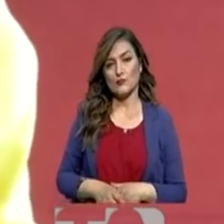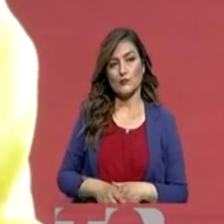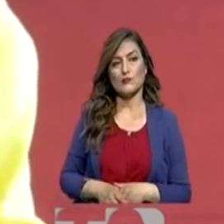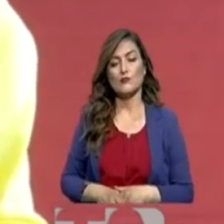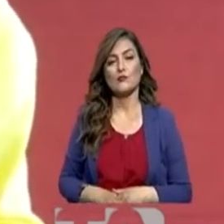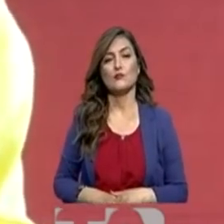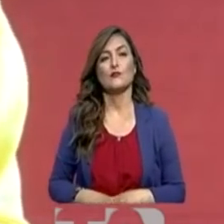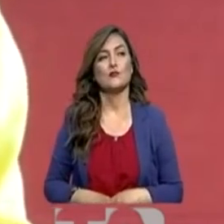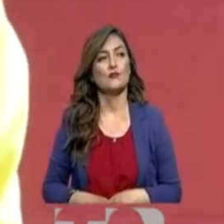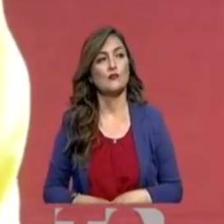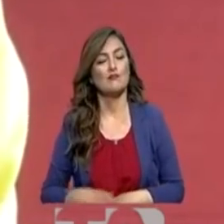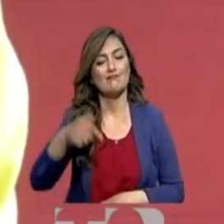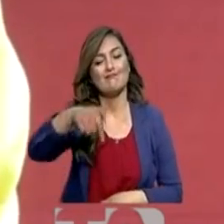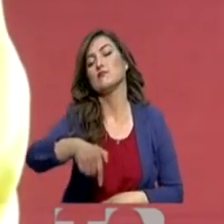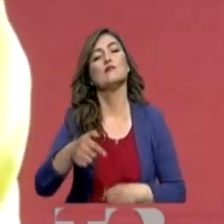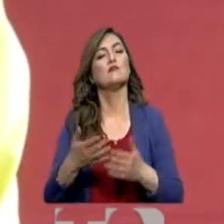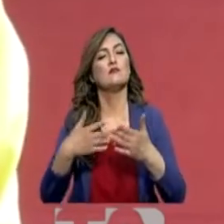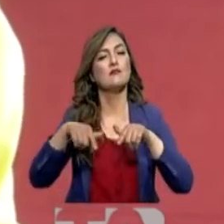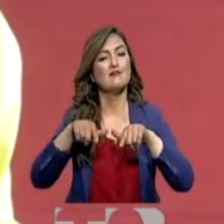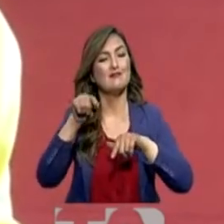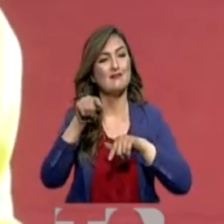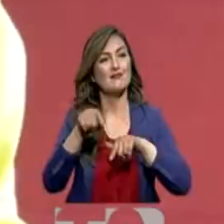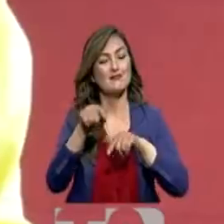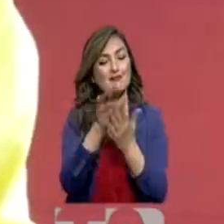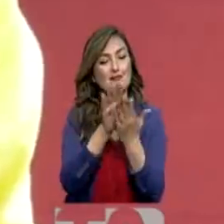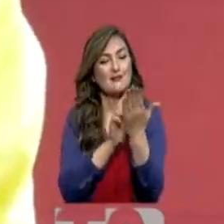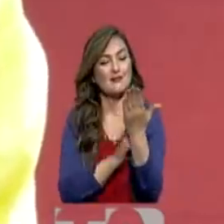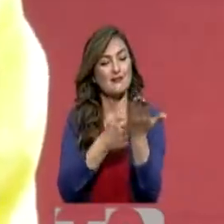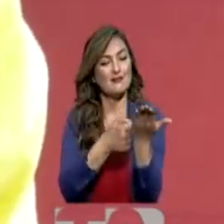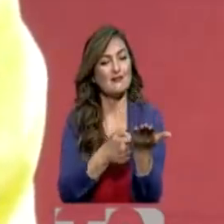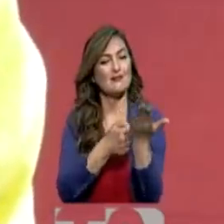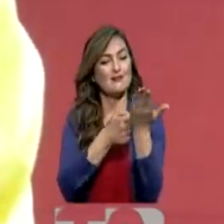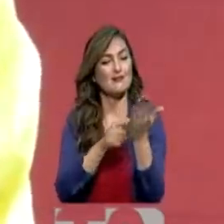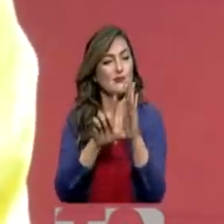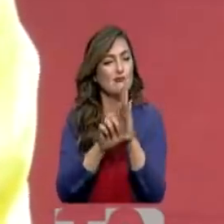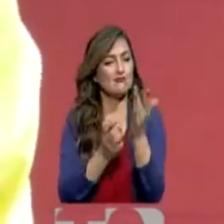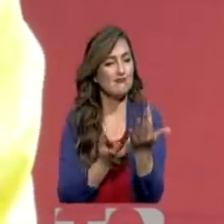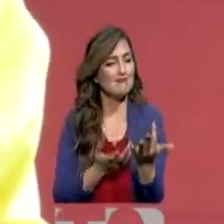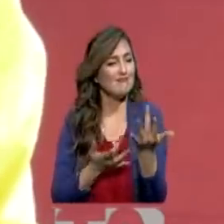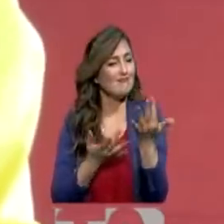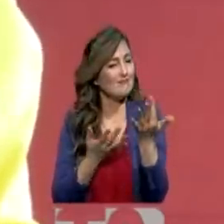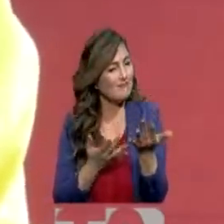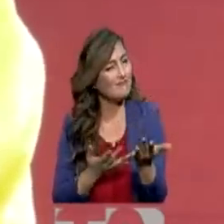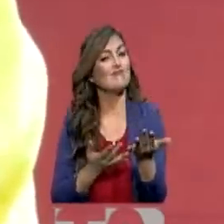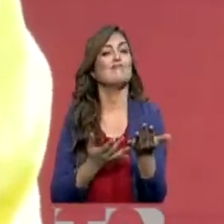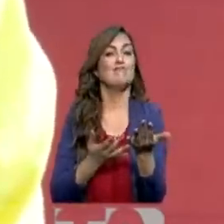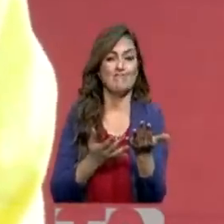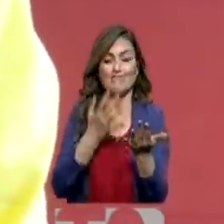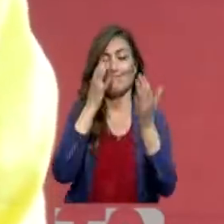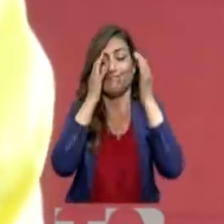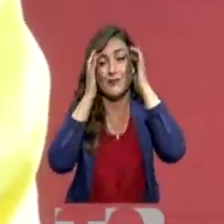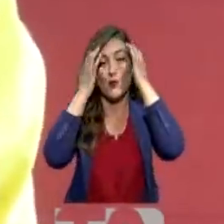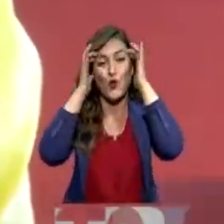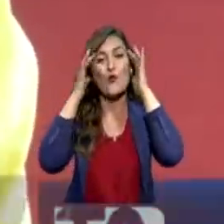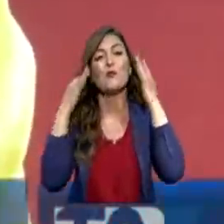Y precisamente aquí en donde se definirá este proyecto de ley hay muchísima expectativa, pero también muchísima